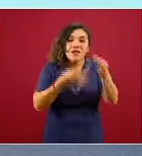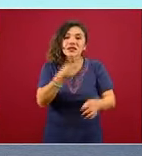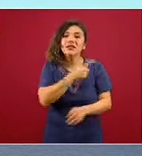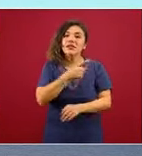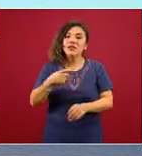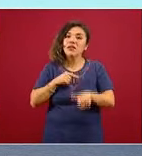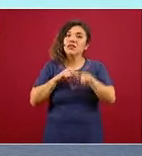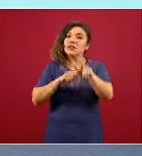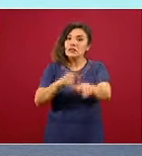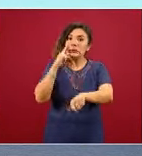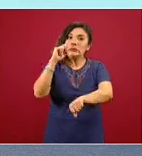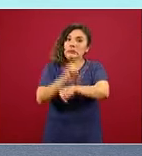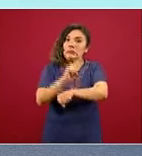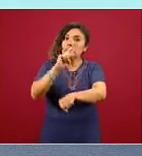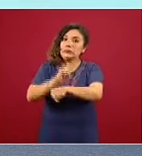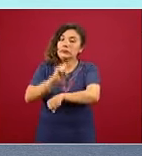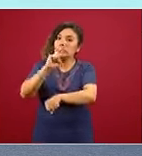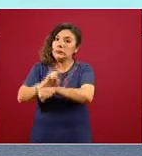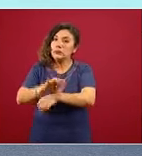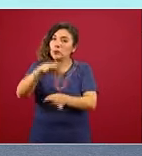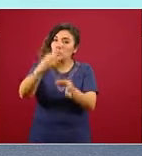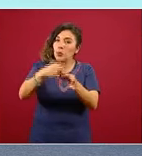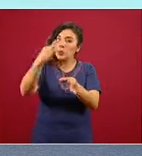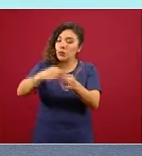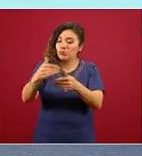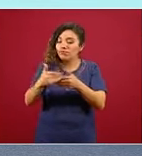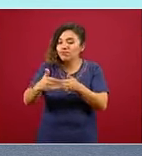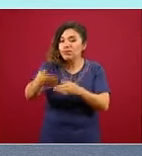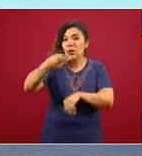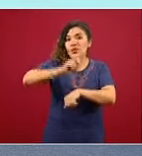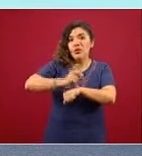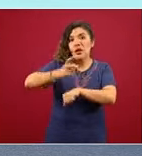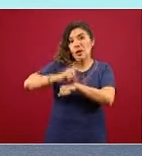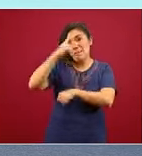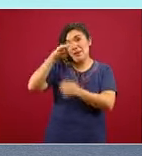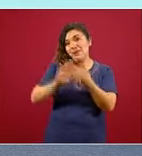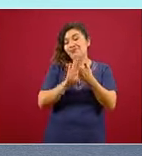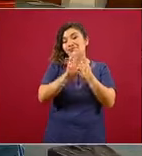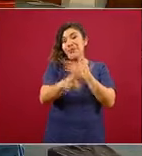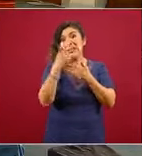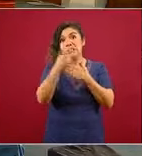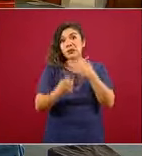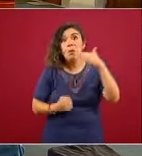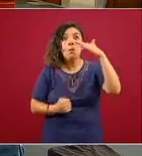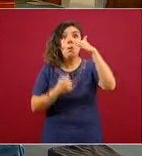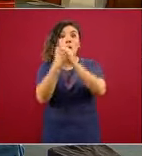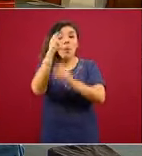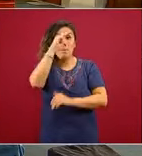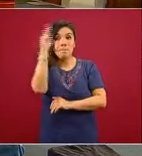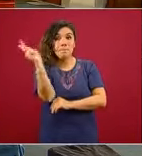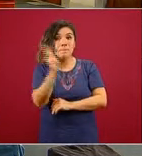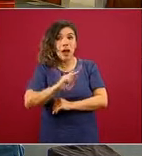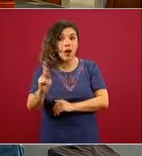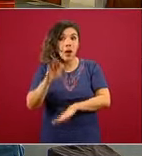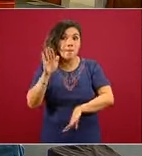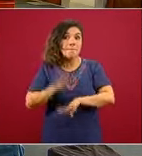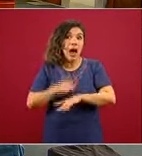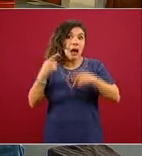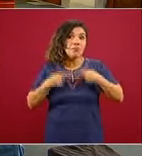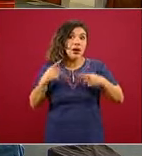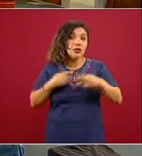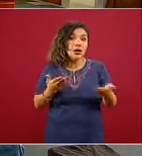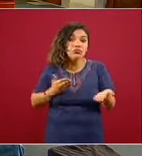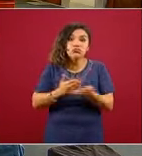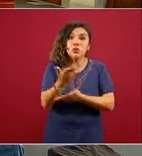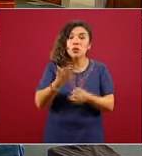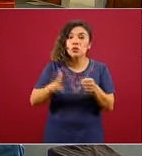estará monitoreando de manera muy puntual estos siguientes días para evitar que esto en su momento llegue a un porcentaje